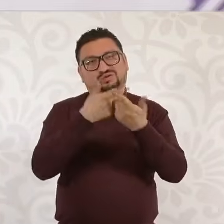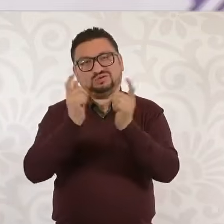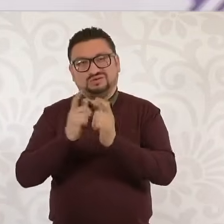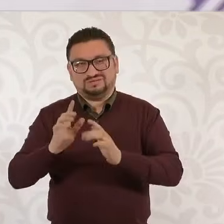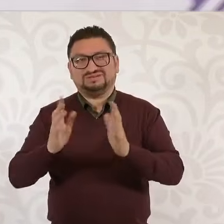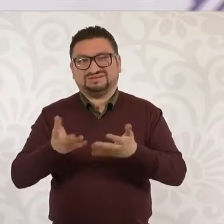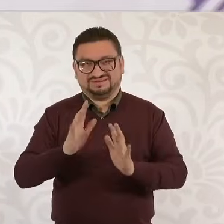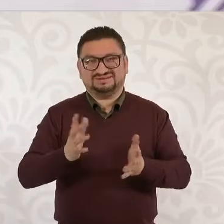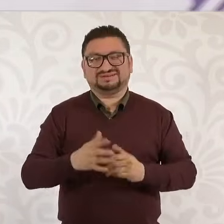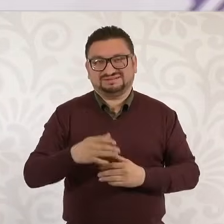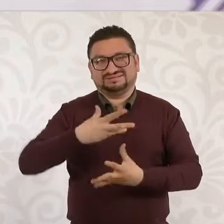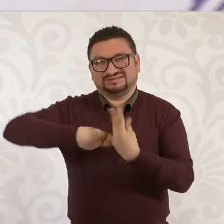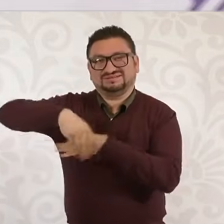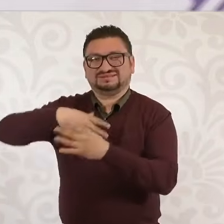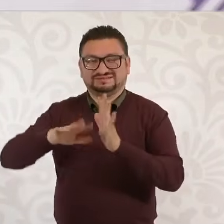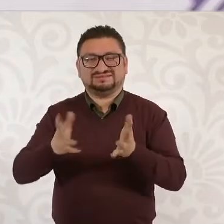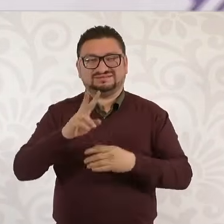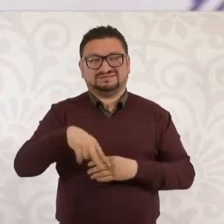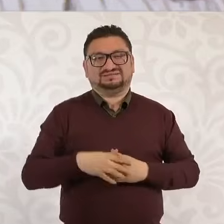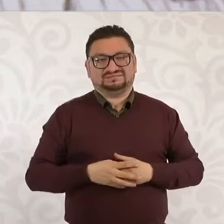ya andan reciclándose. No, es que era ya,